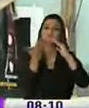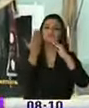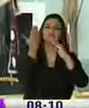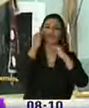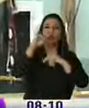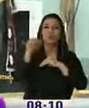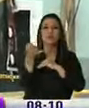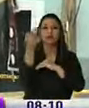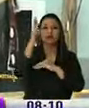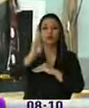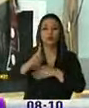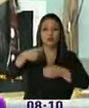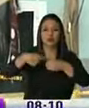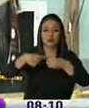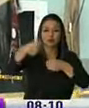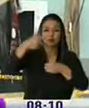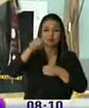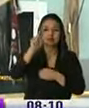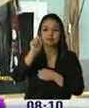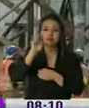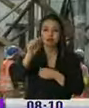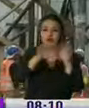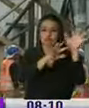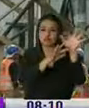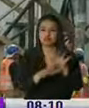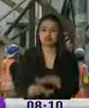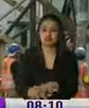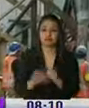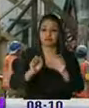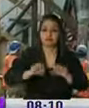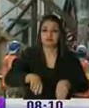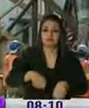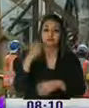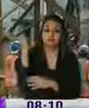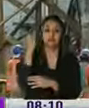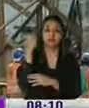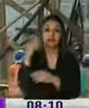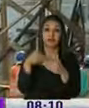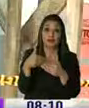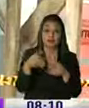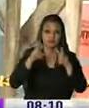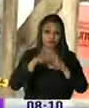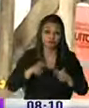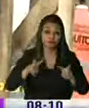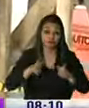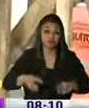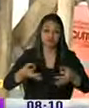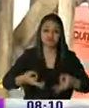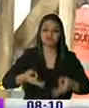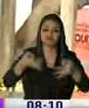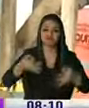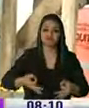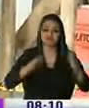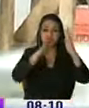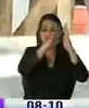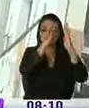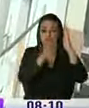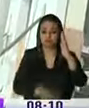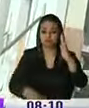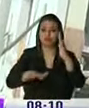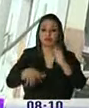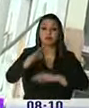este jueves en el sector de Chimbacay, al sur de Quito. Tras la emergencia, las investigaciones preliminares determinaron que el desplome de la